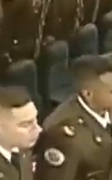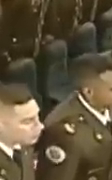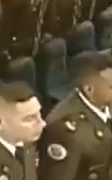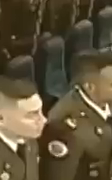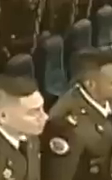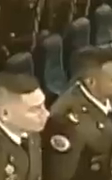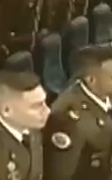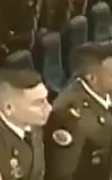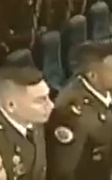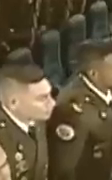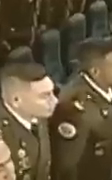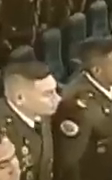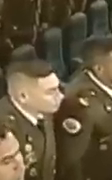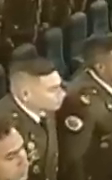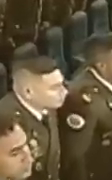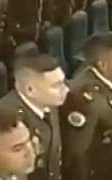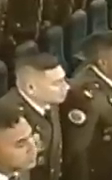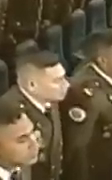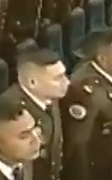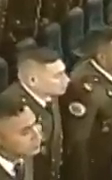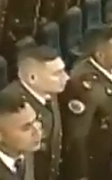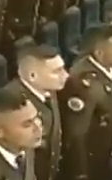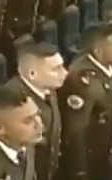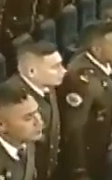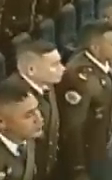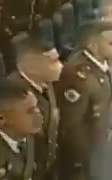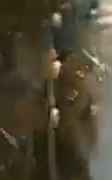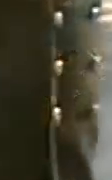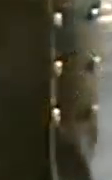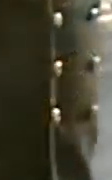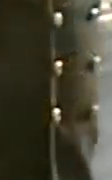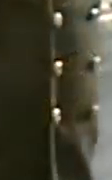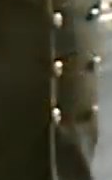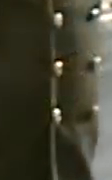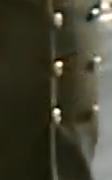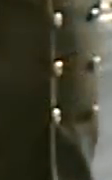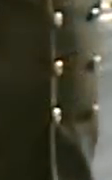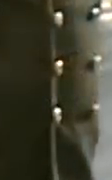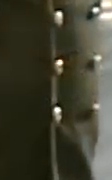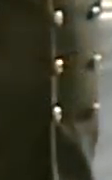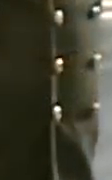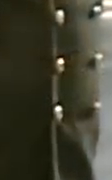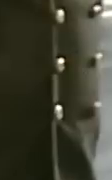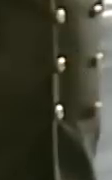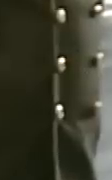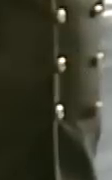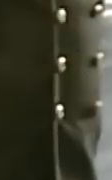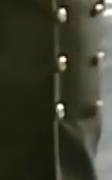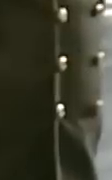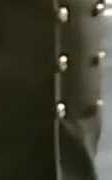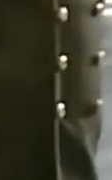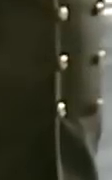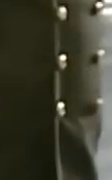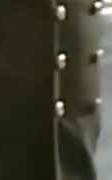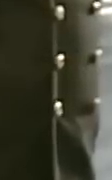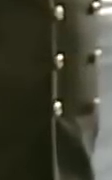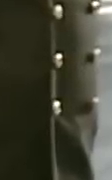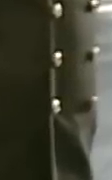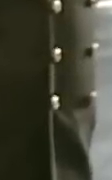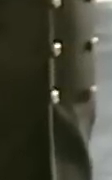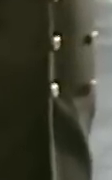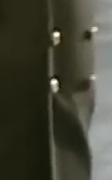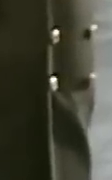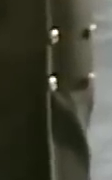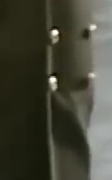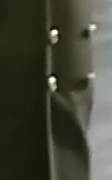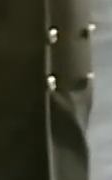Chávez vive. La patria sigue. Mi comandante en jefe, permiso hablar con usted. Adelante. Le participo que el acto de ascenso